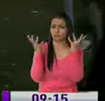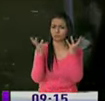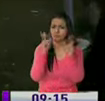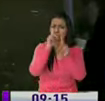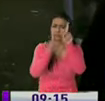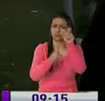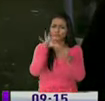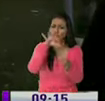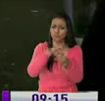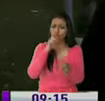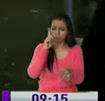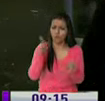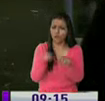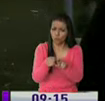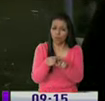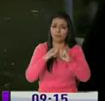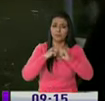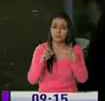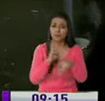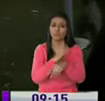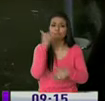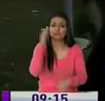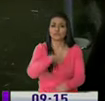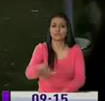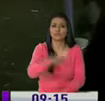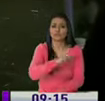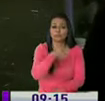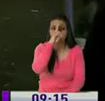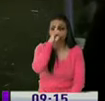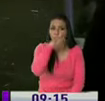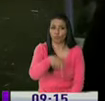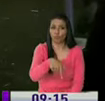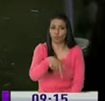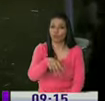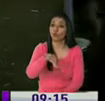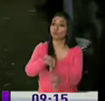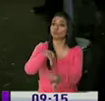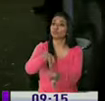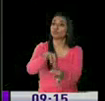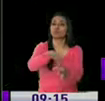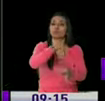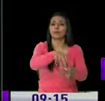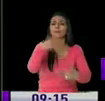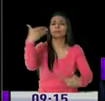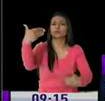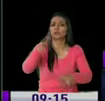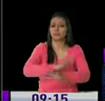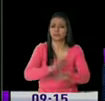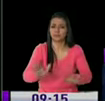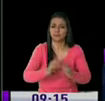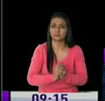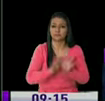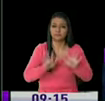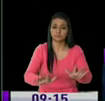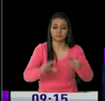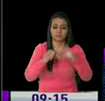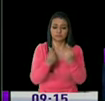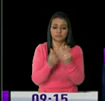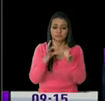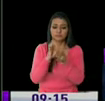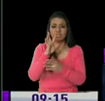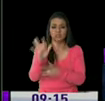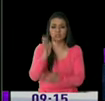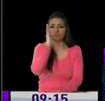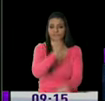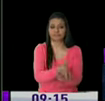popular. Lo que sí rechazamos es el uso politiquero que se está dando de este tema. Así, el bloque oficialista bloqueó la